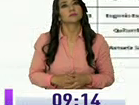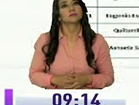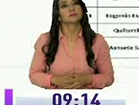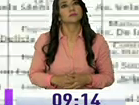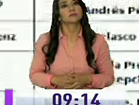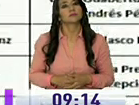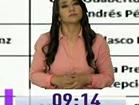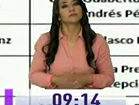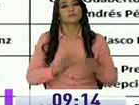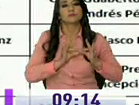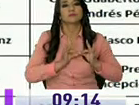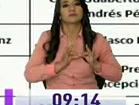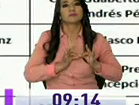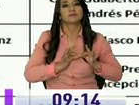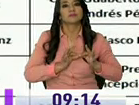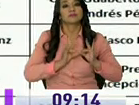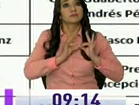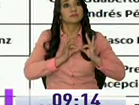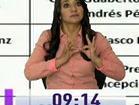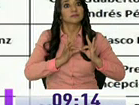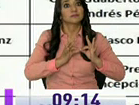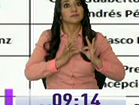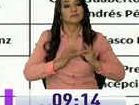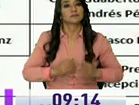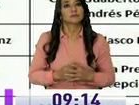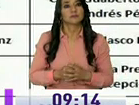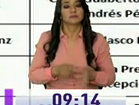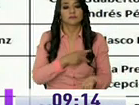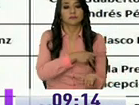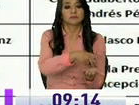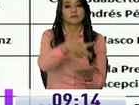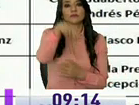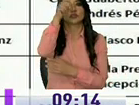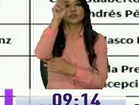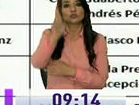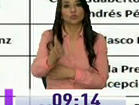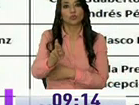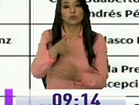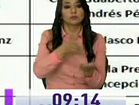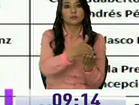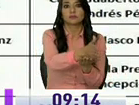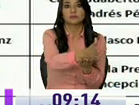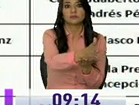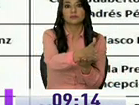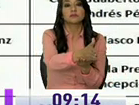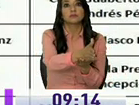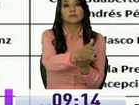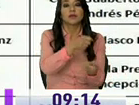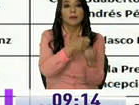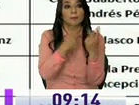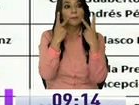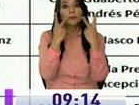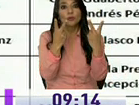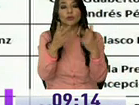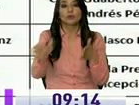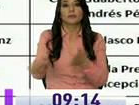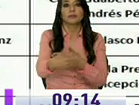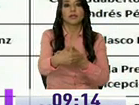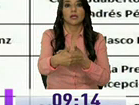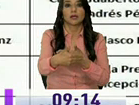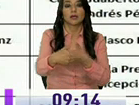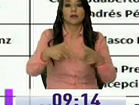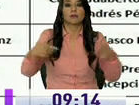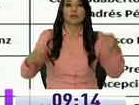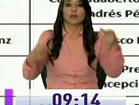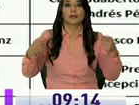ponerlo, esto es en Calderón. En Calderón, Panamericana, sentido norte-sur, el ingreso a Calderón se brinda apoyo visual, se obstaculiza la vía con